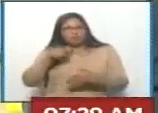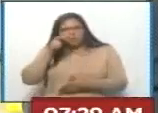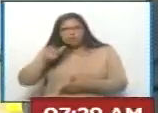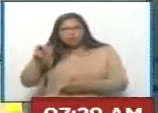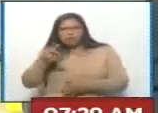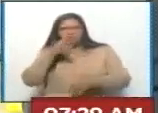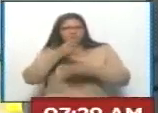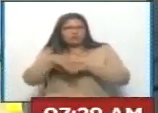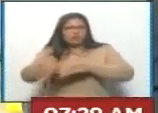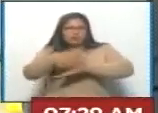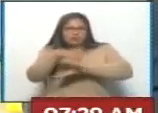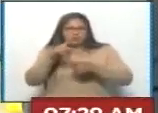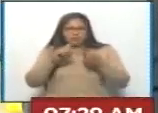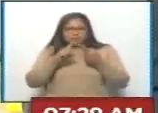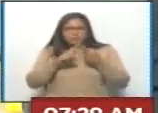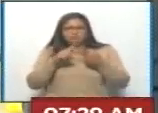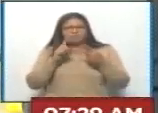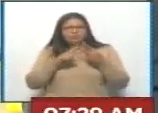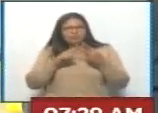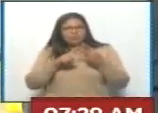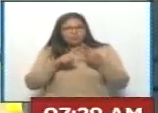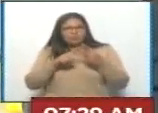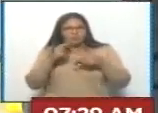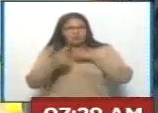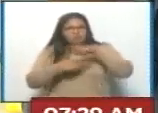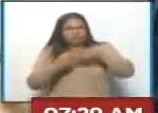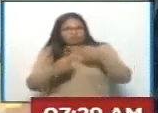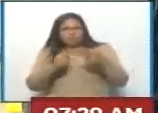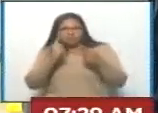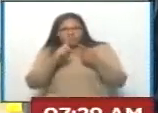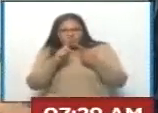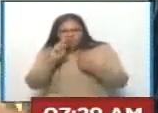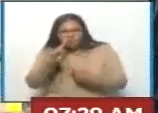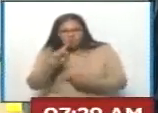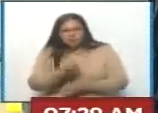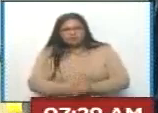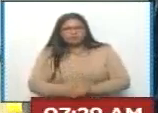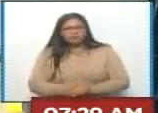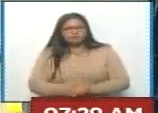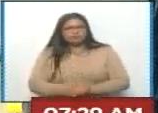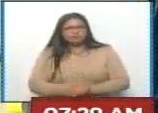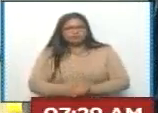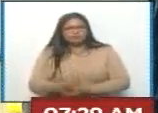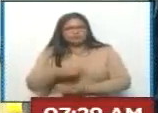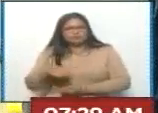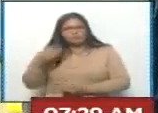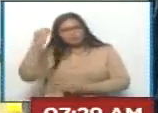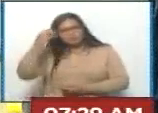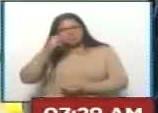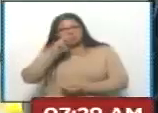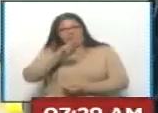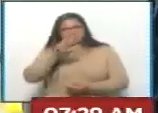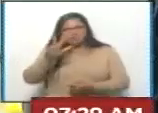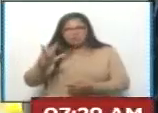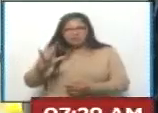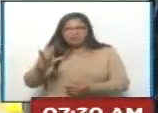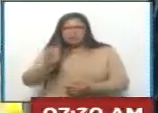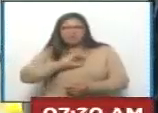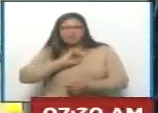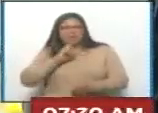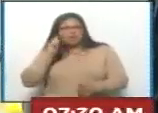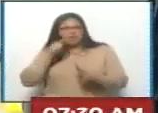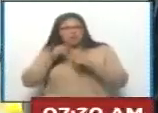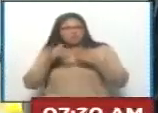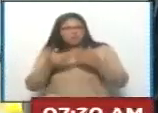calle, número uno. Número dos, una revolución. Nosotros podemos considerar que el 23 de enero fue